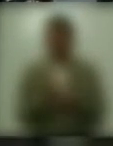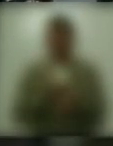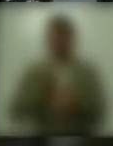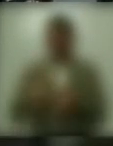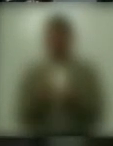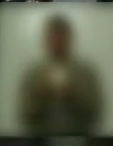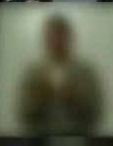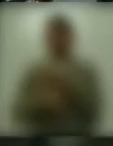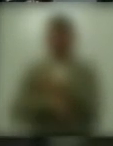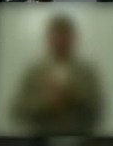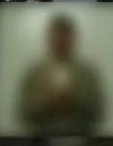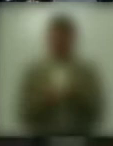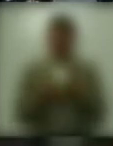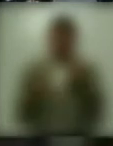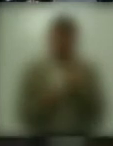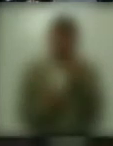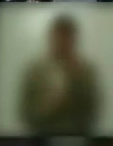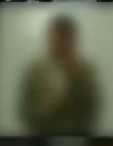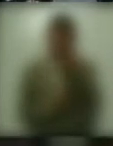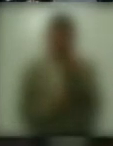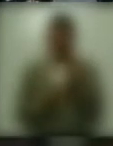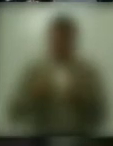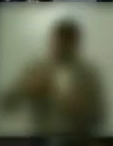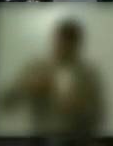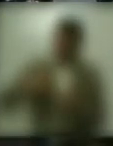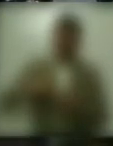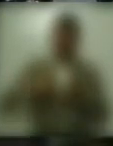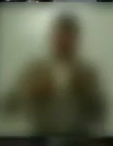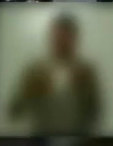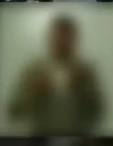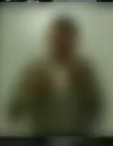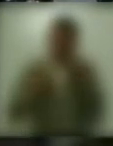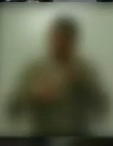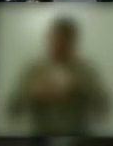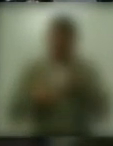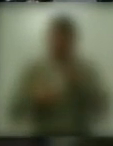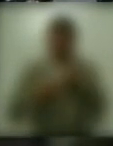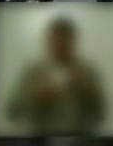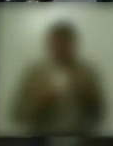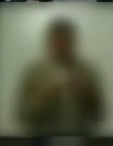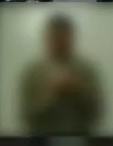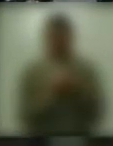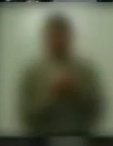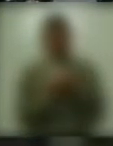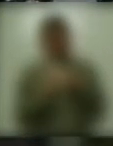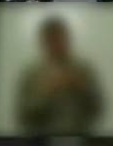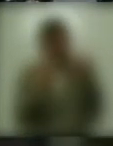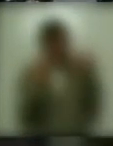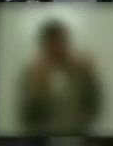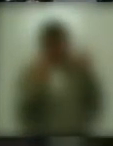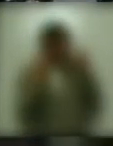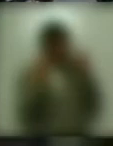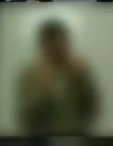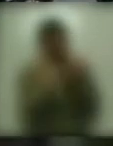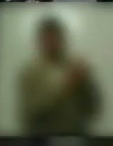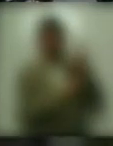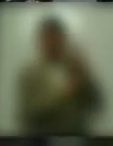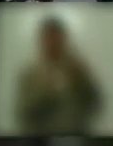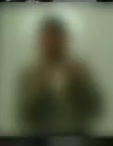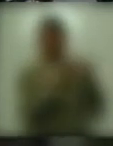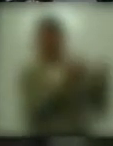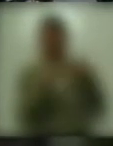quiero decirle que nosotros queremos trabajar en conjunto. Celebramos su visita en este segundo encuentro,